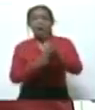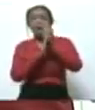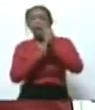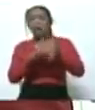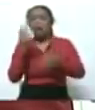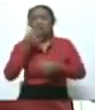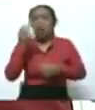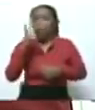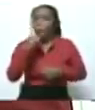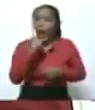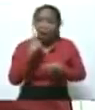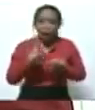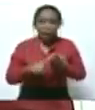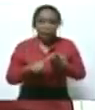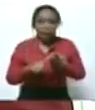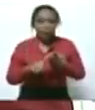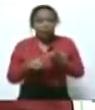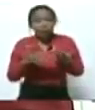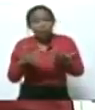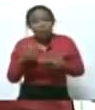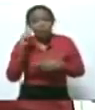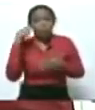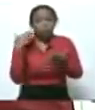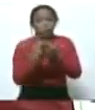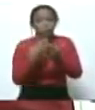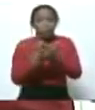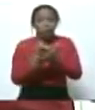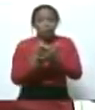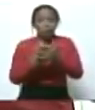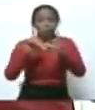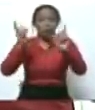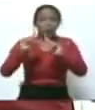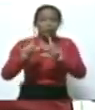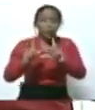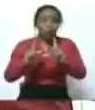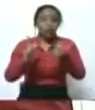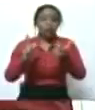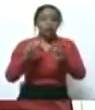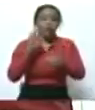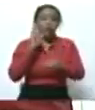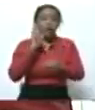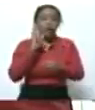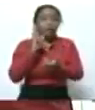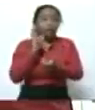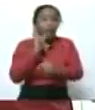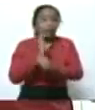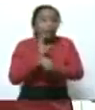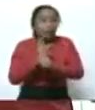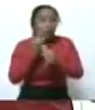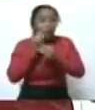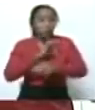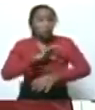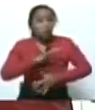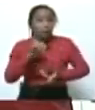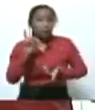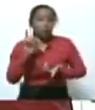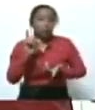verdad no lo tienen, sino más bien por una notoriedad en las pantallas de televisión, en las redes sociales, pero no por trabajo